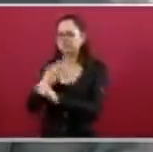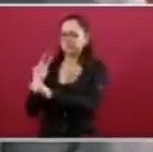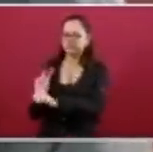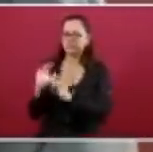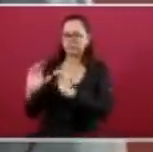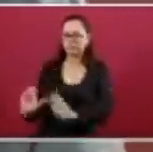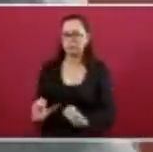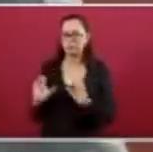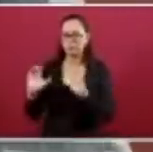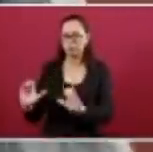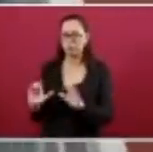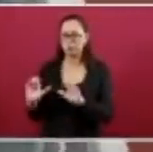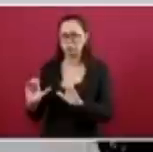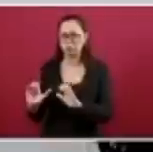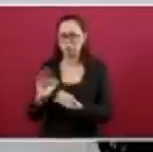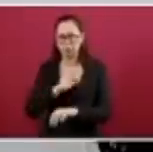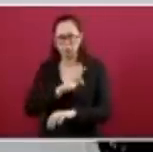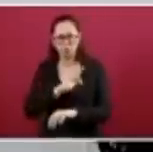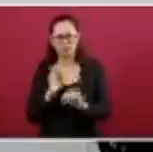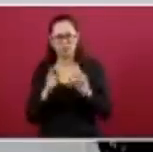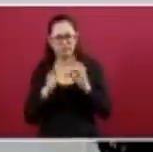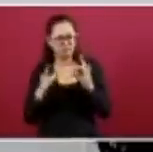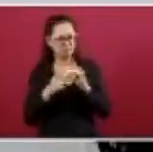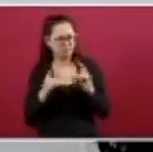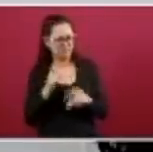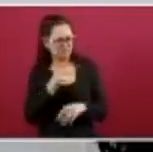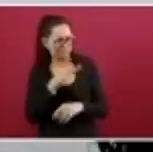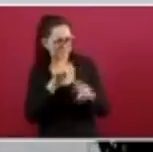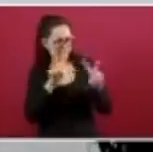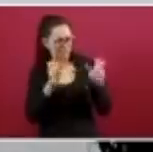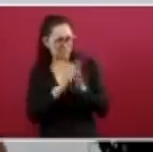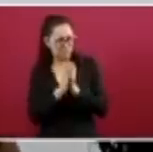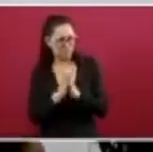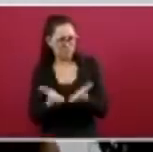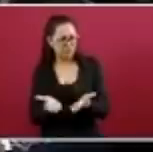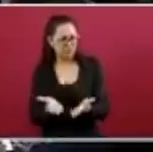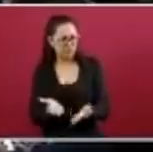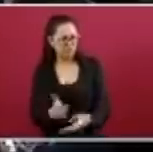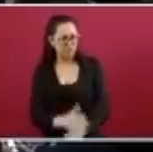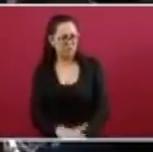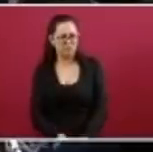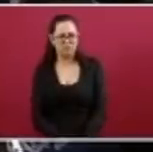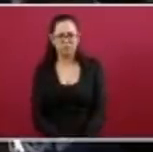planta. Si usted puede explicar lo de Laguna Verde.